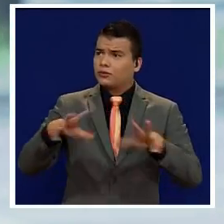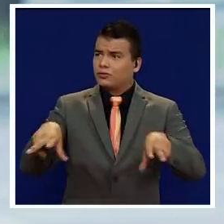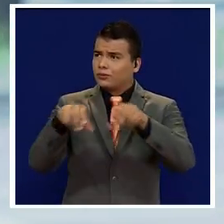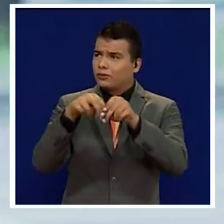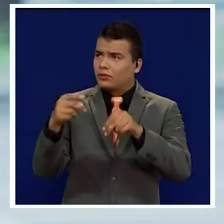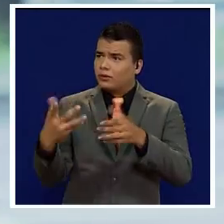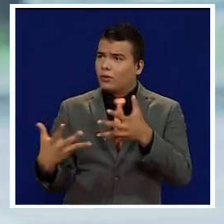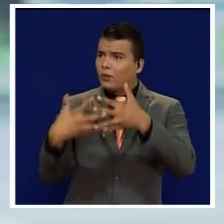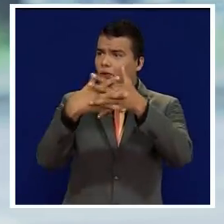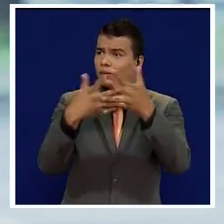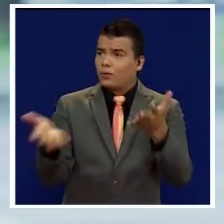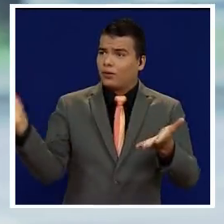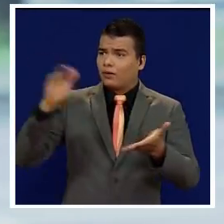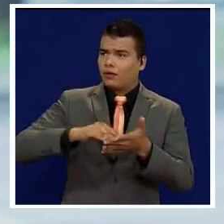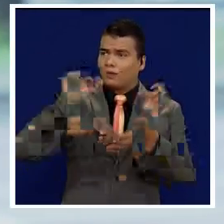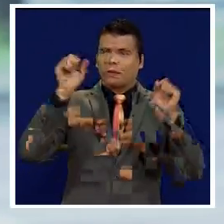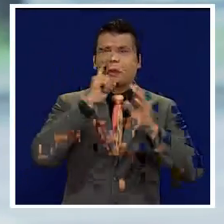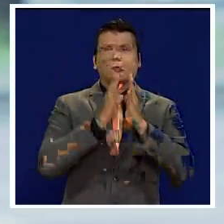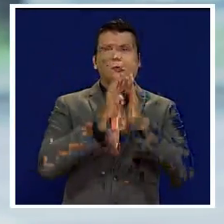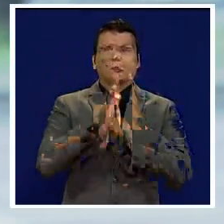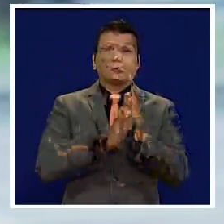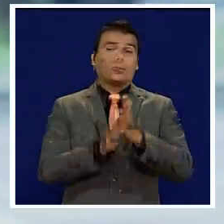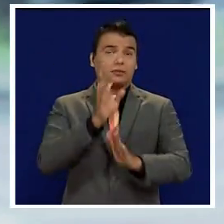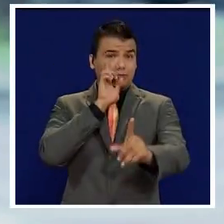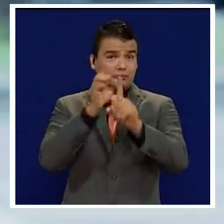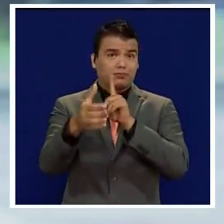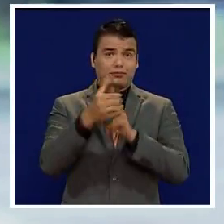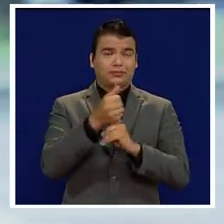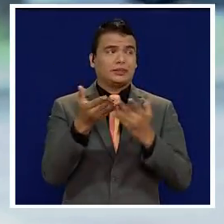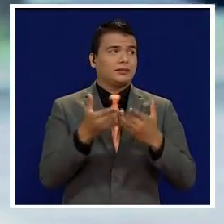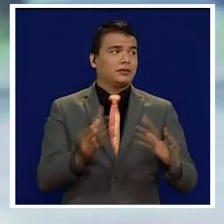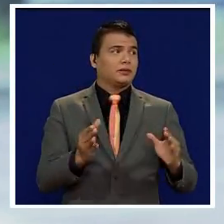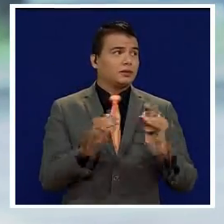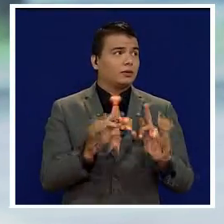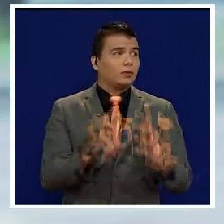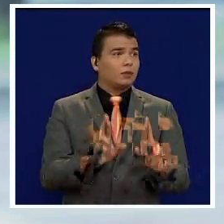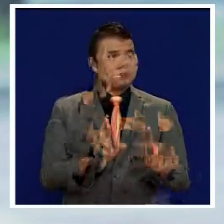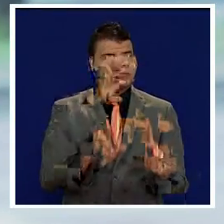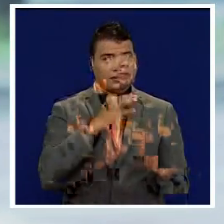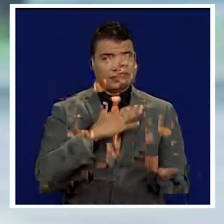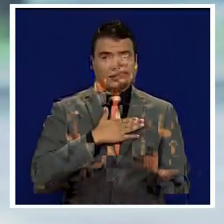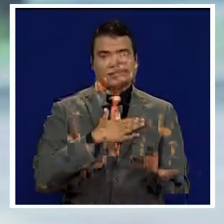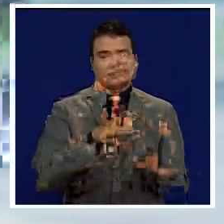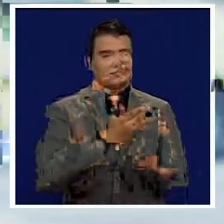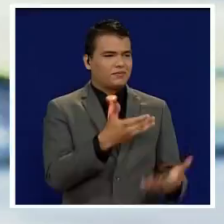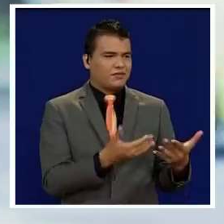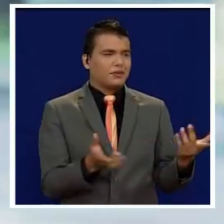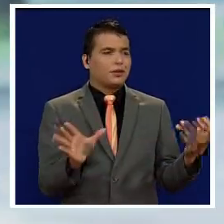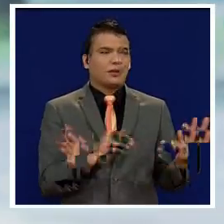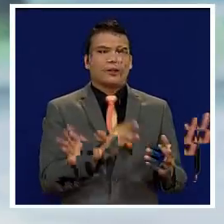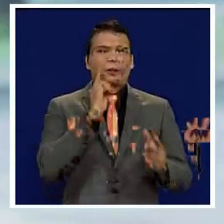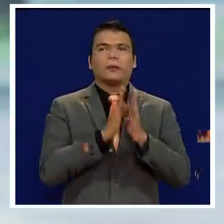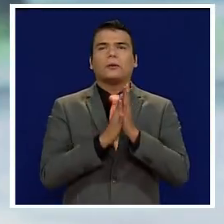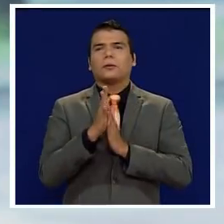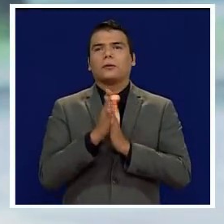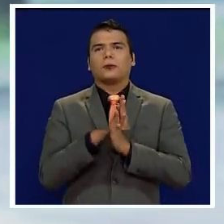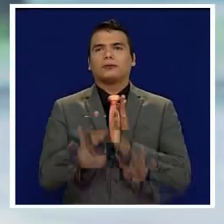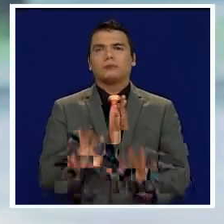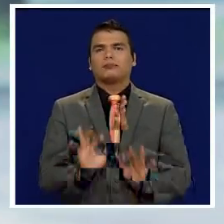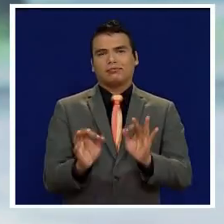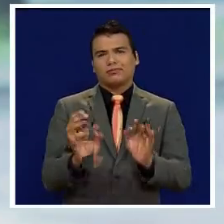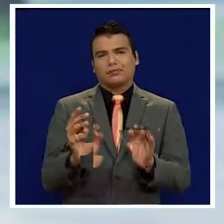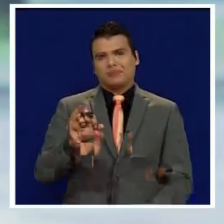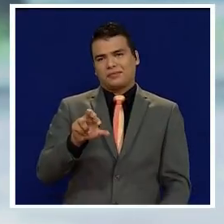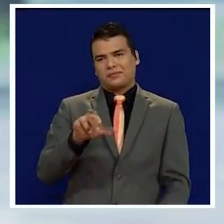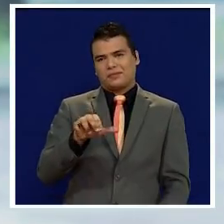pues una posibilidad de hacer realidad sus sueños, y espero que mi hija y tu bebé pues tengan ese país que tanto nos soñamos, y pues María Paz tiene todo el sentido